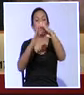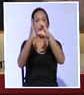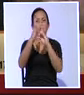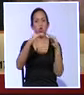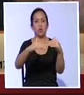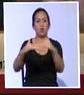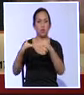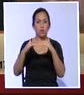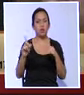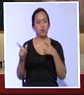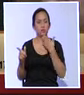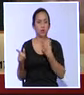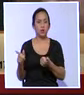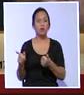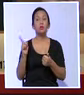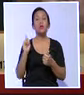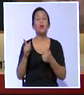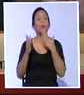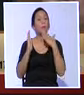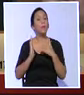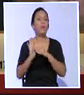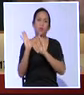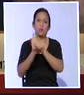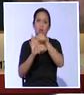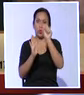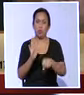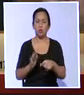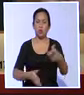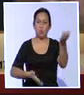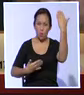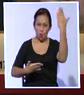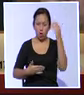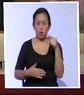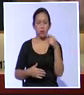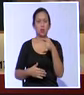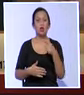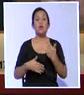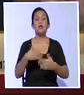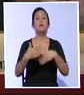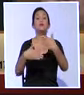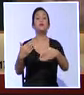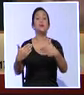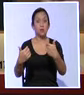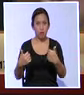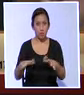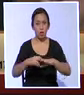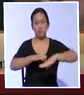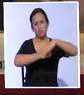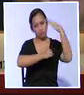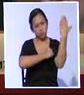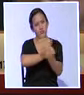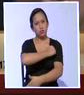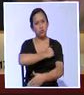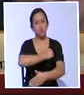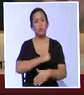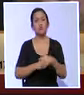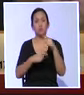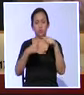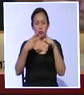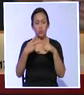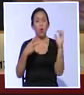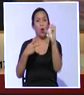las personas que sean sujeto a juicio político y como resultado de ese trámite fueran censurados y o